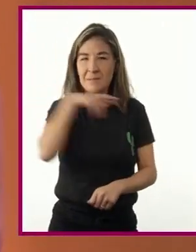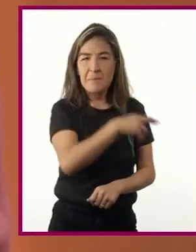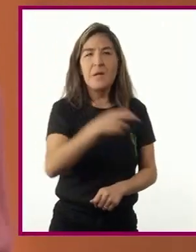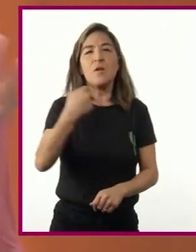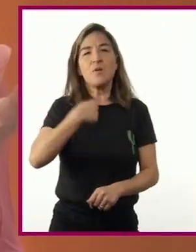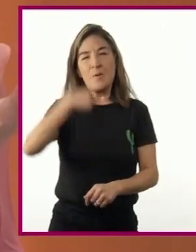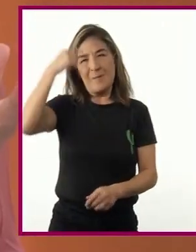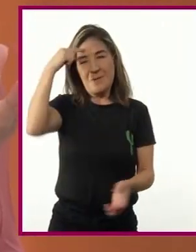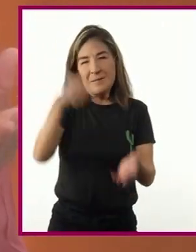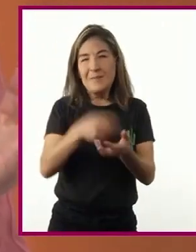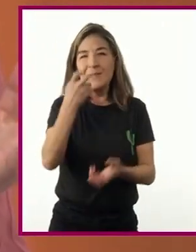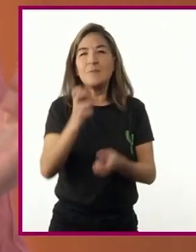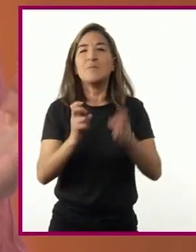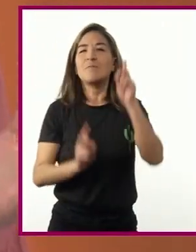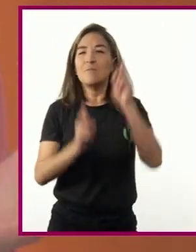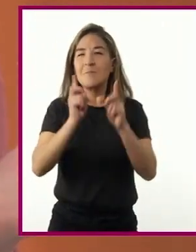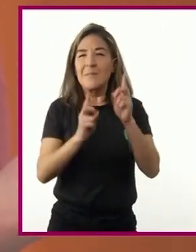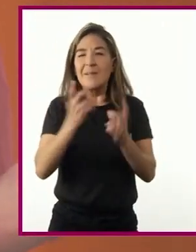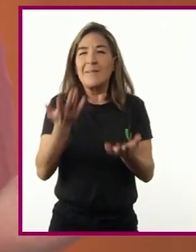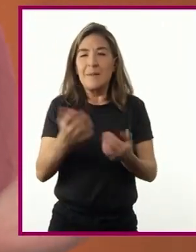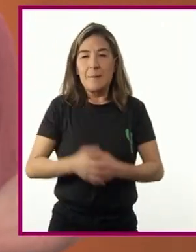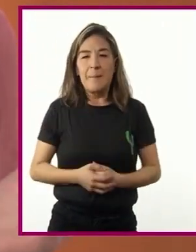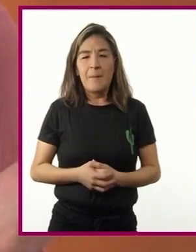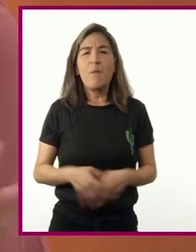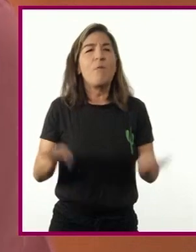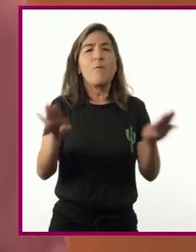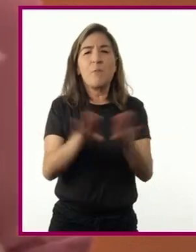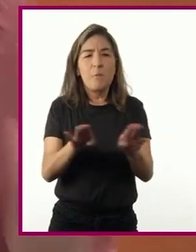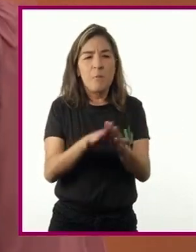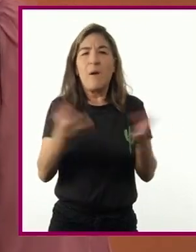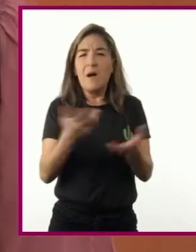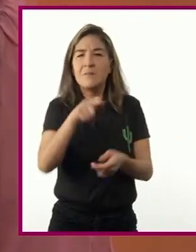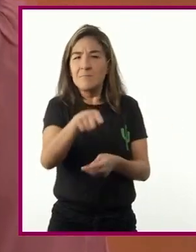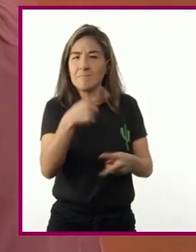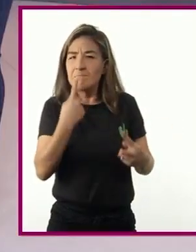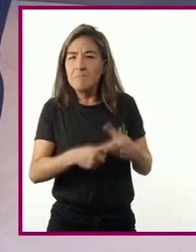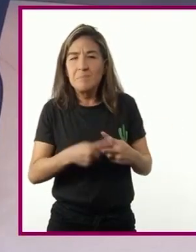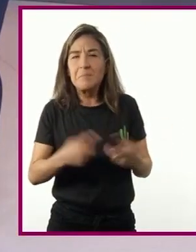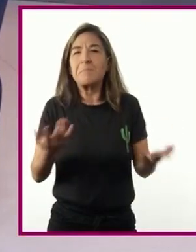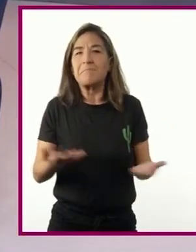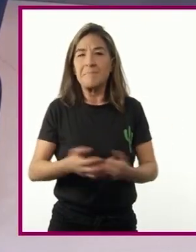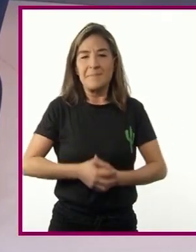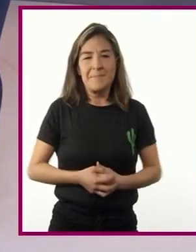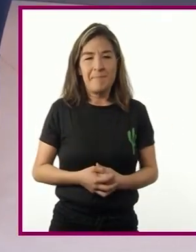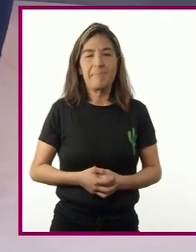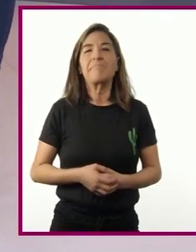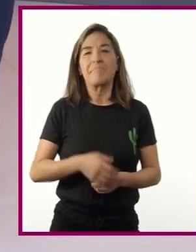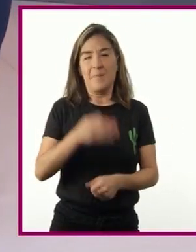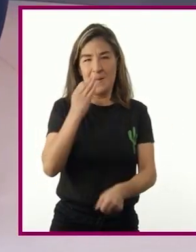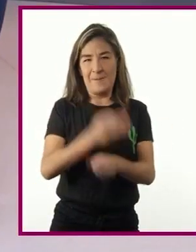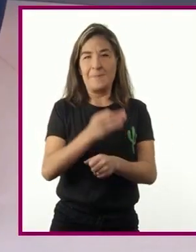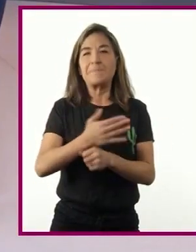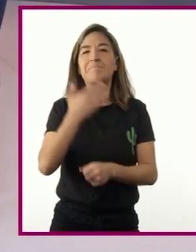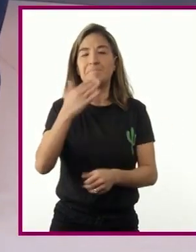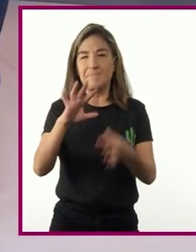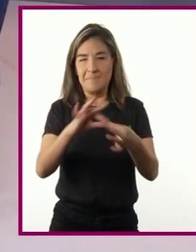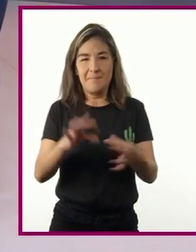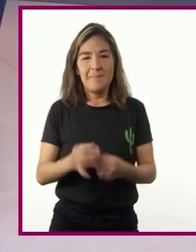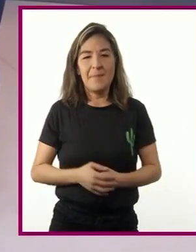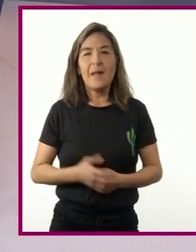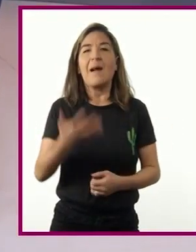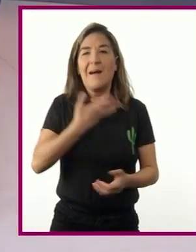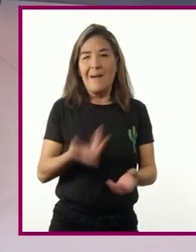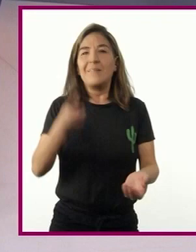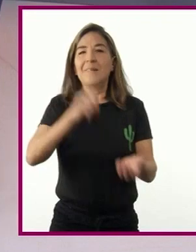resulta intrigante es ¿cómo realizaron estos cálculos? Bien, existen